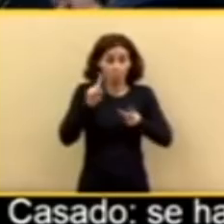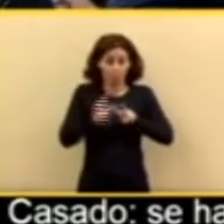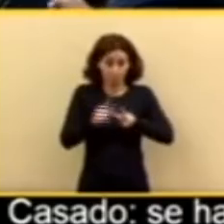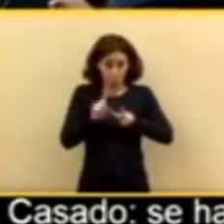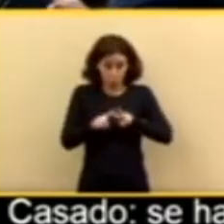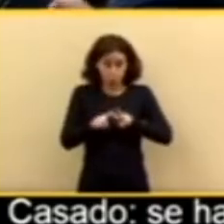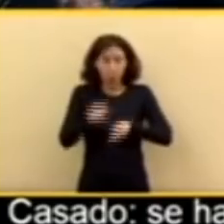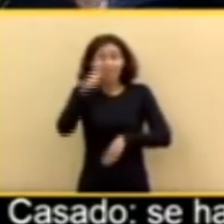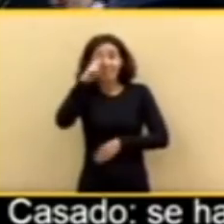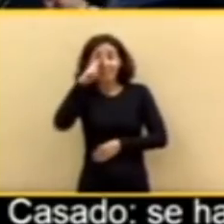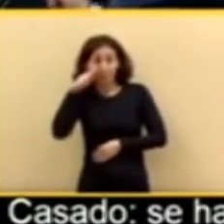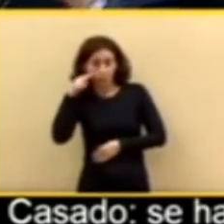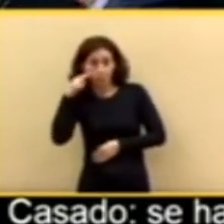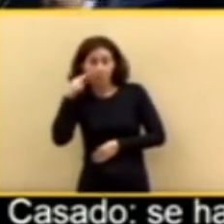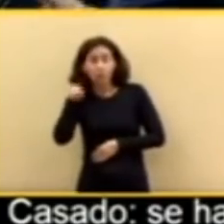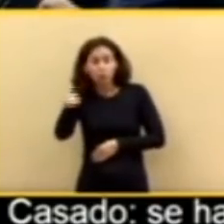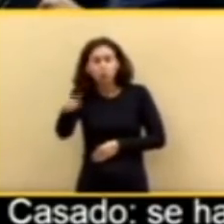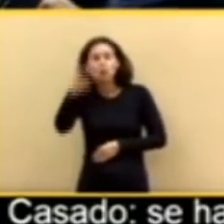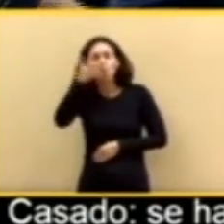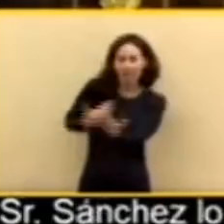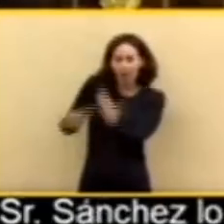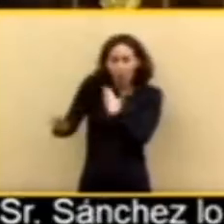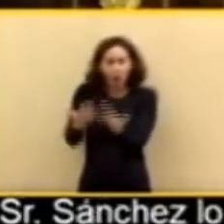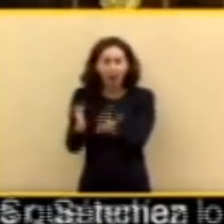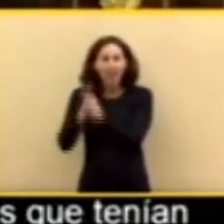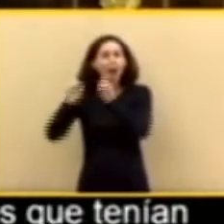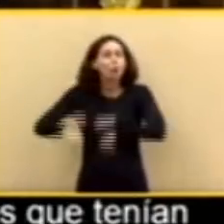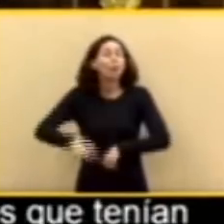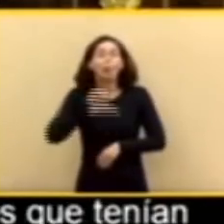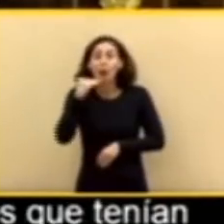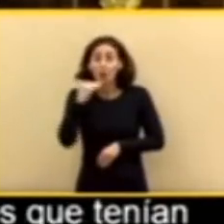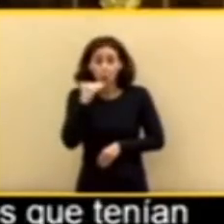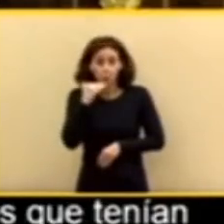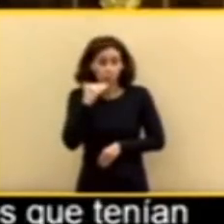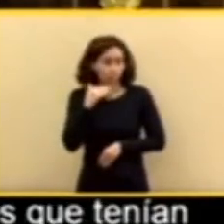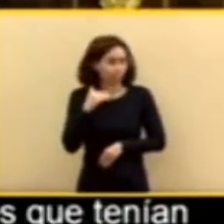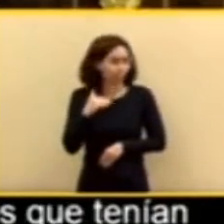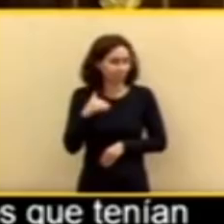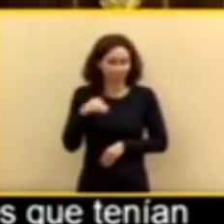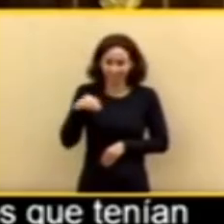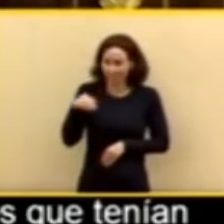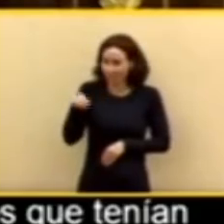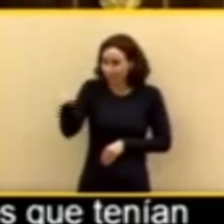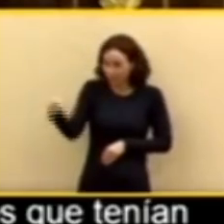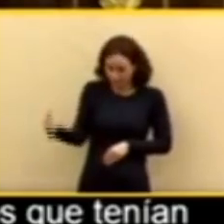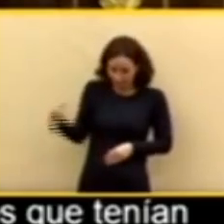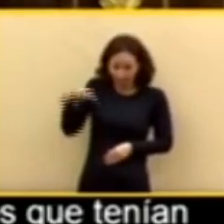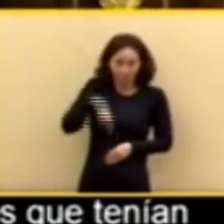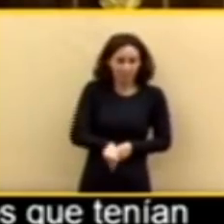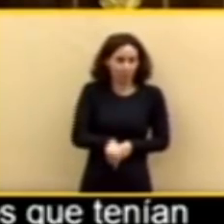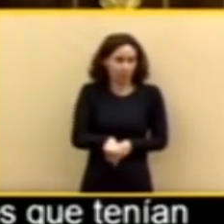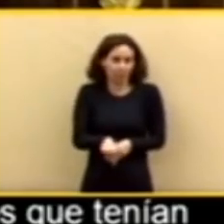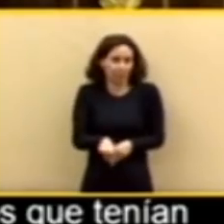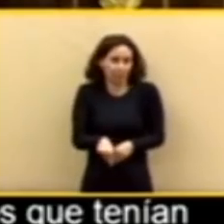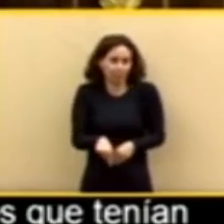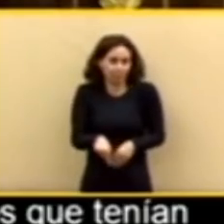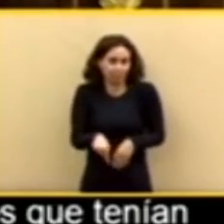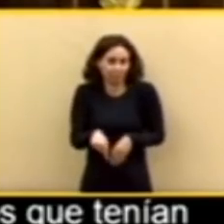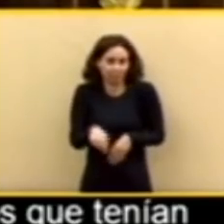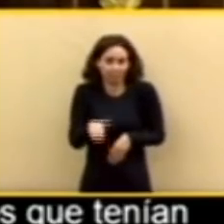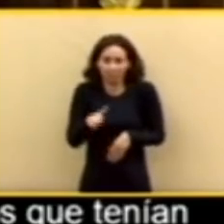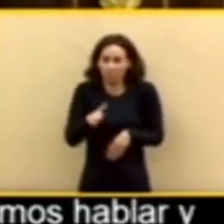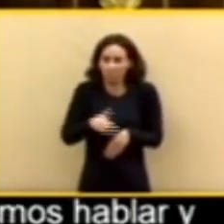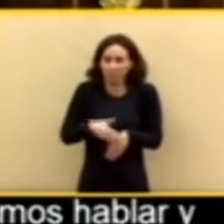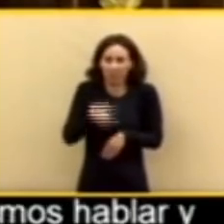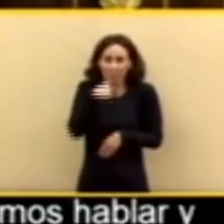también, cuando le ha dicho que pisoteaba la sangre de la memoria de las víctimas. Tenemos ese momento, ya que lo saca Víctor González, y creo que